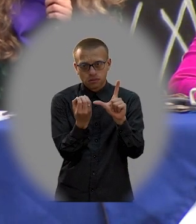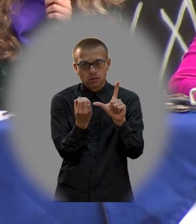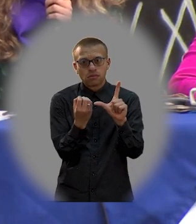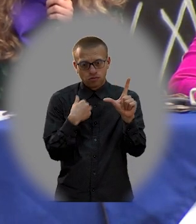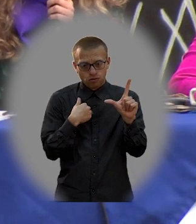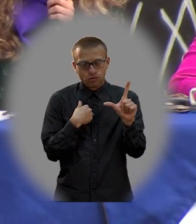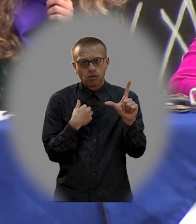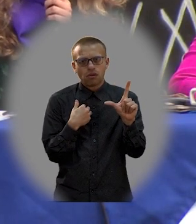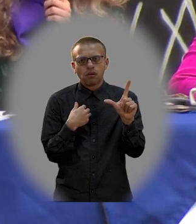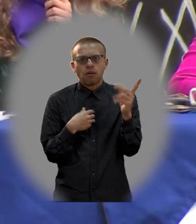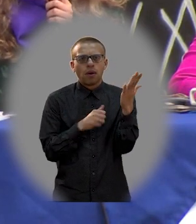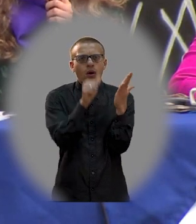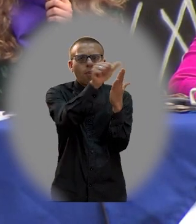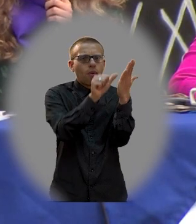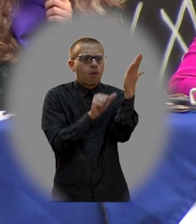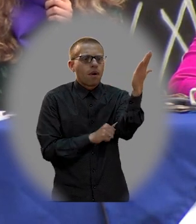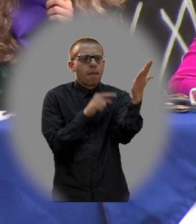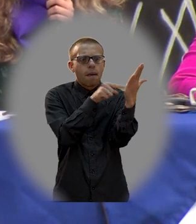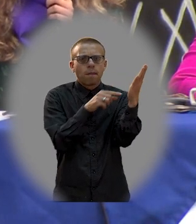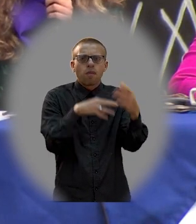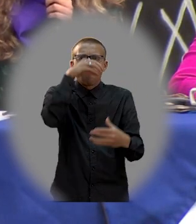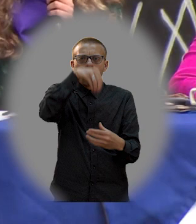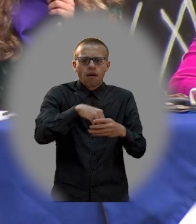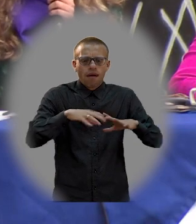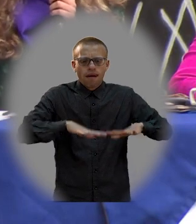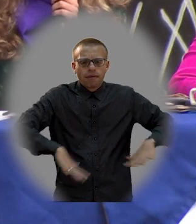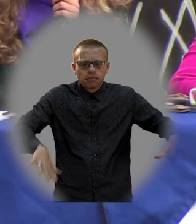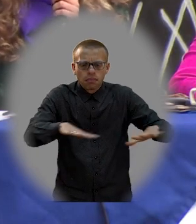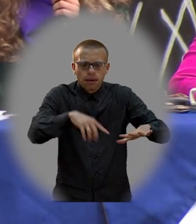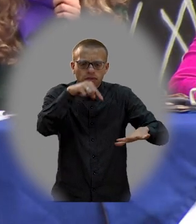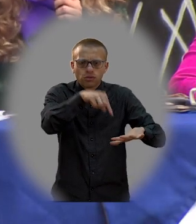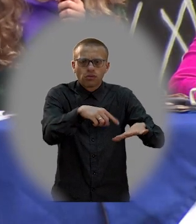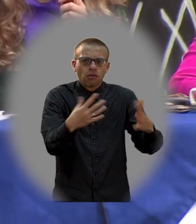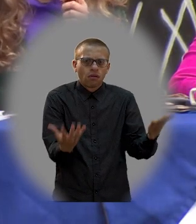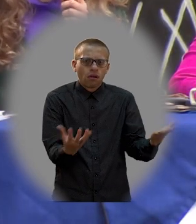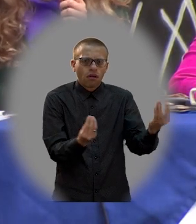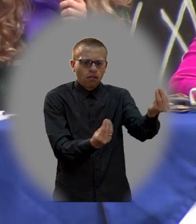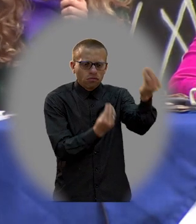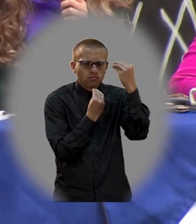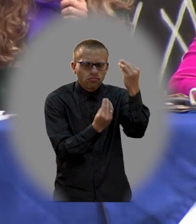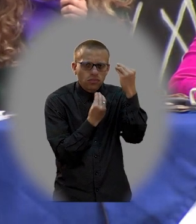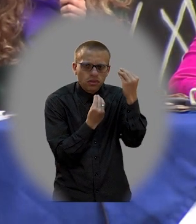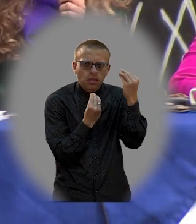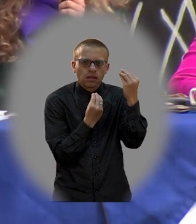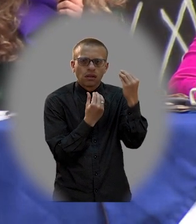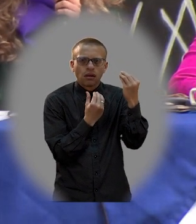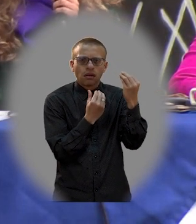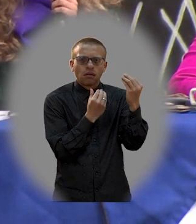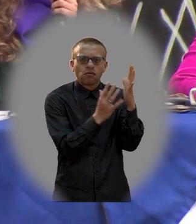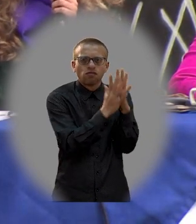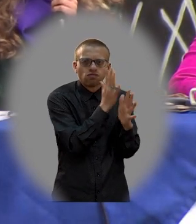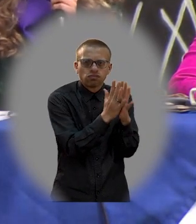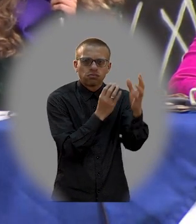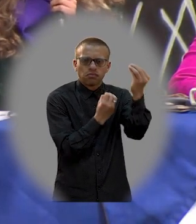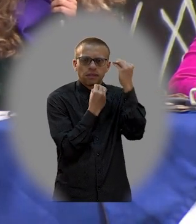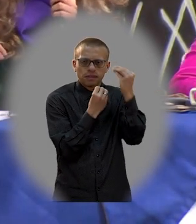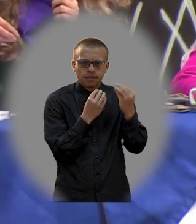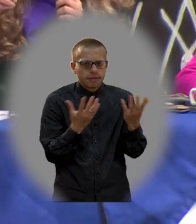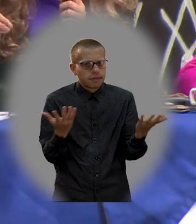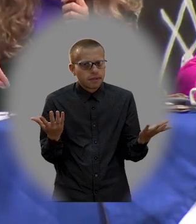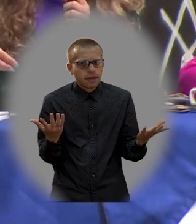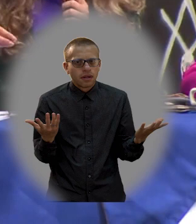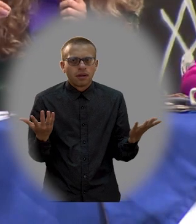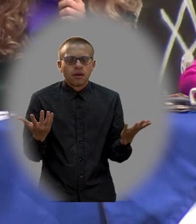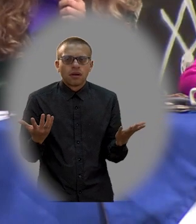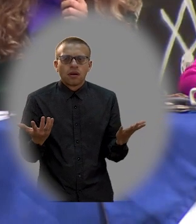haya, un espacio donde nos enseñen y aprendamos a enseñar la educación sexual integral? Porque es que